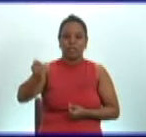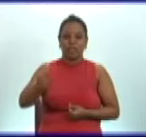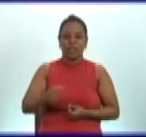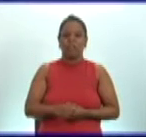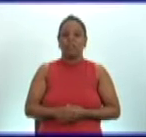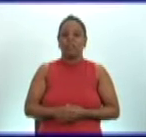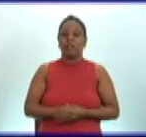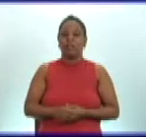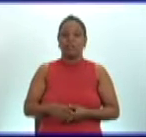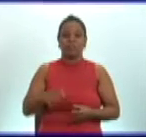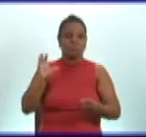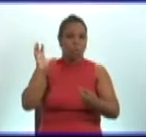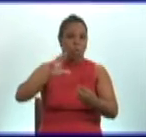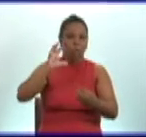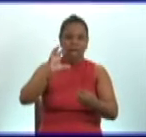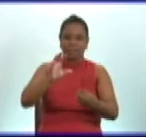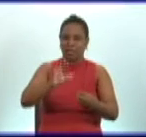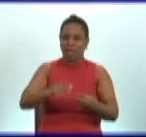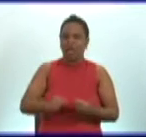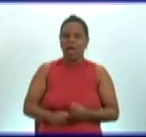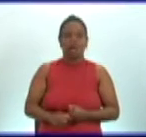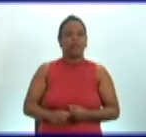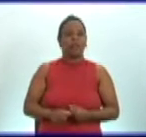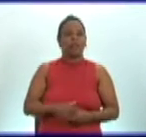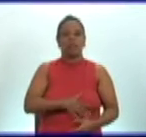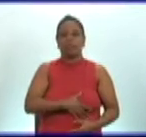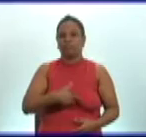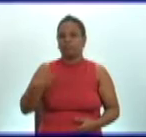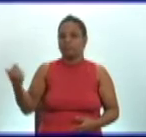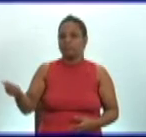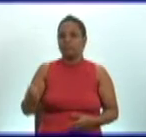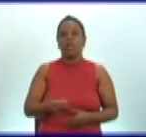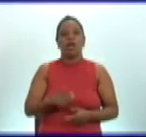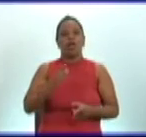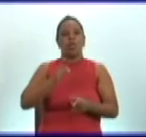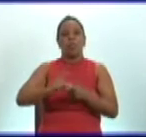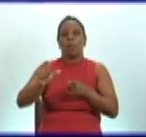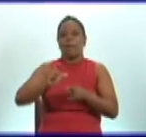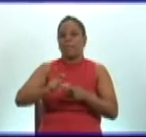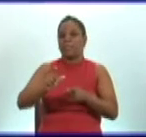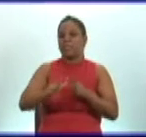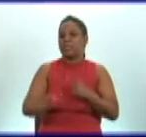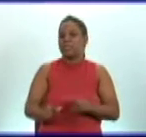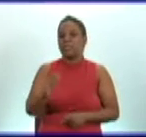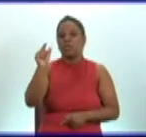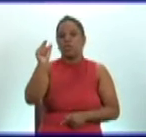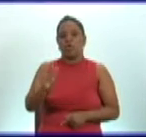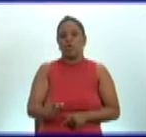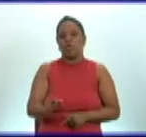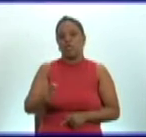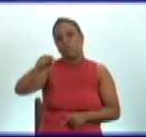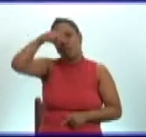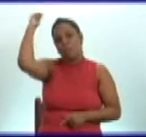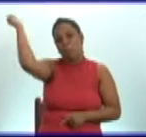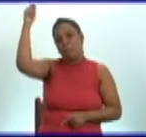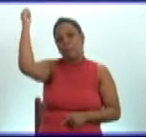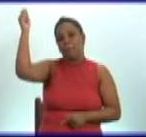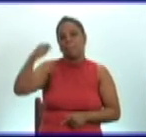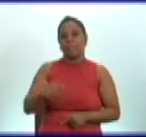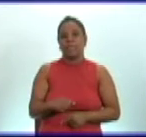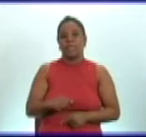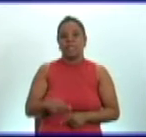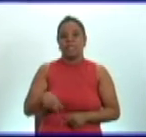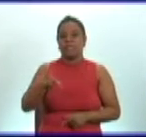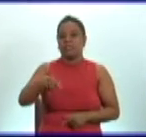mambises y la población campesina. Fíjense, dos ideas importantes. Esta ofensiva está dirigida esencialmente contra las tropas